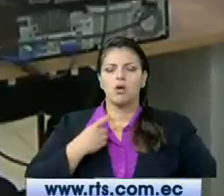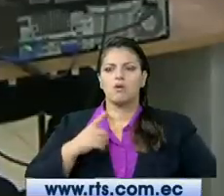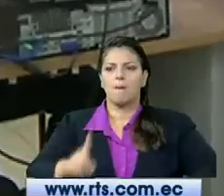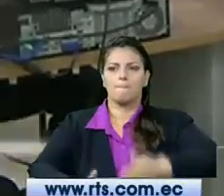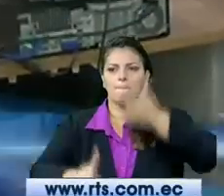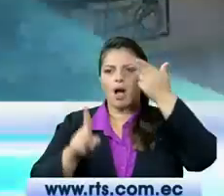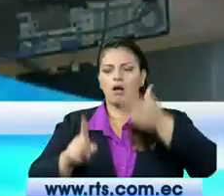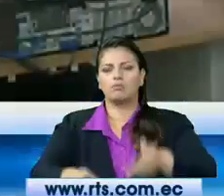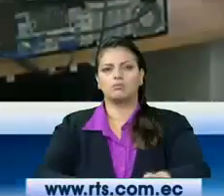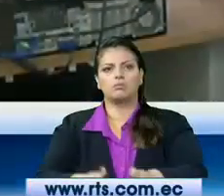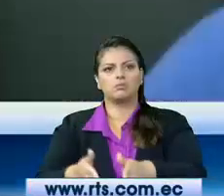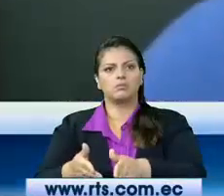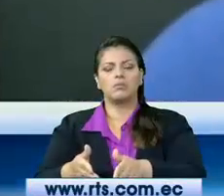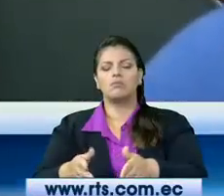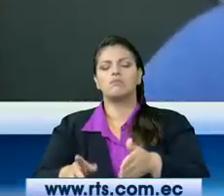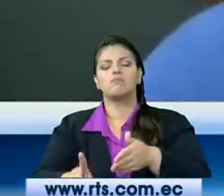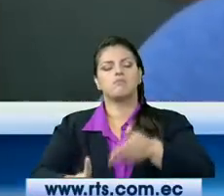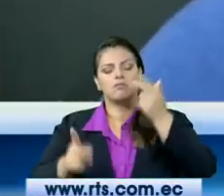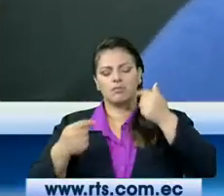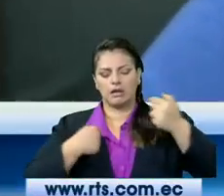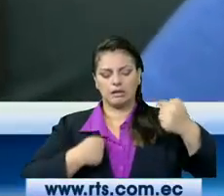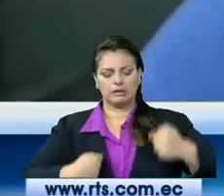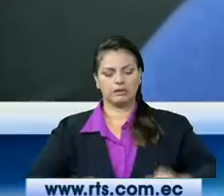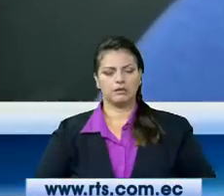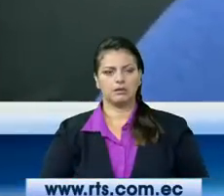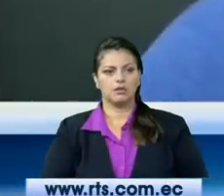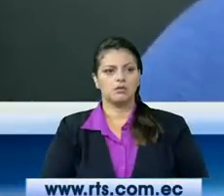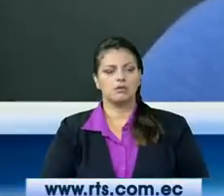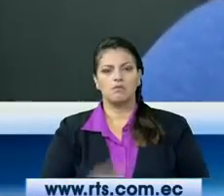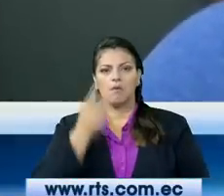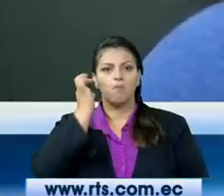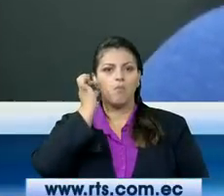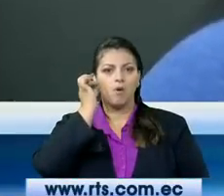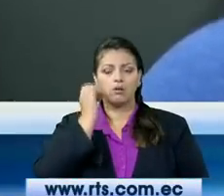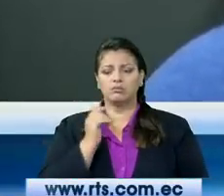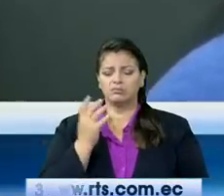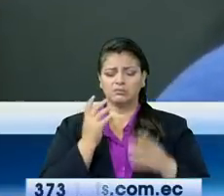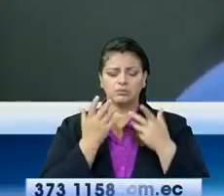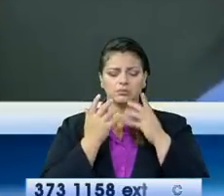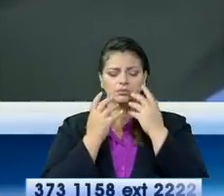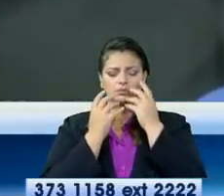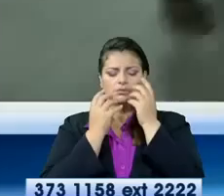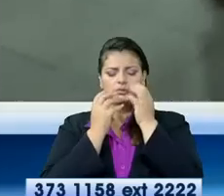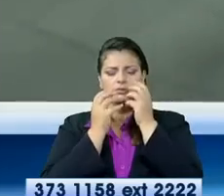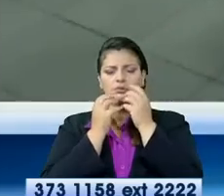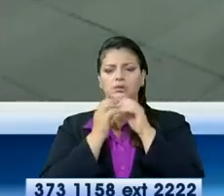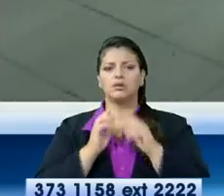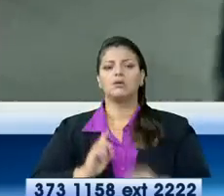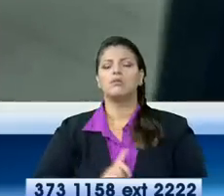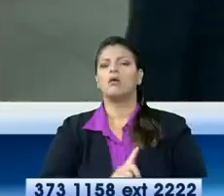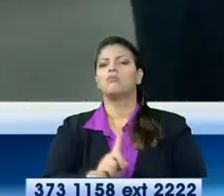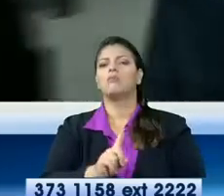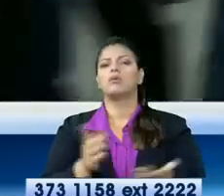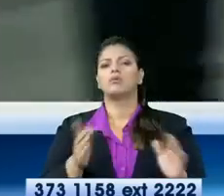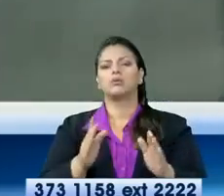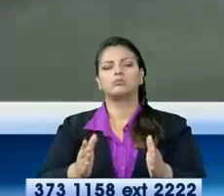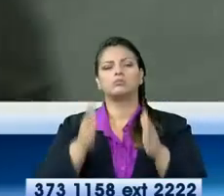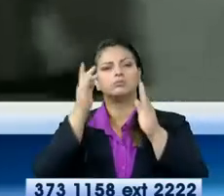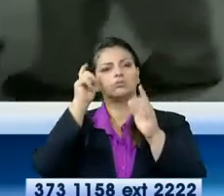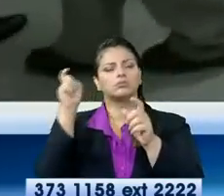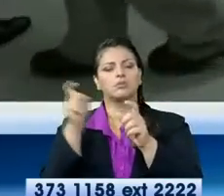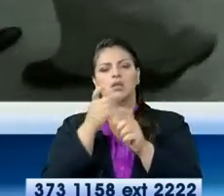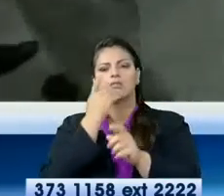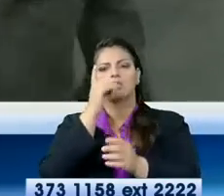Golpeada y hecha un manojo de nervios, fue como esta mujer llegó a la unidad integrada de justicia para presentar su denuncia formal luego del asalto